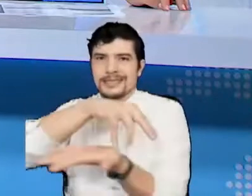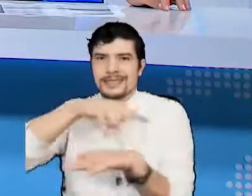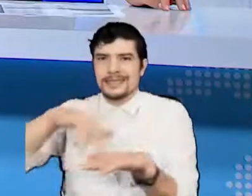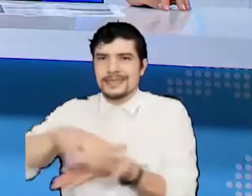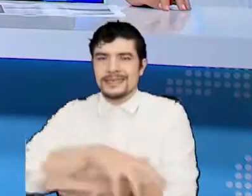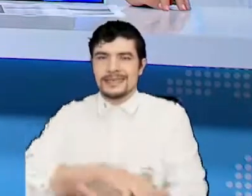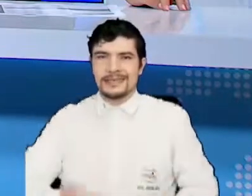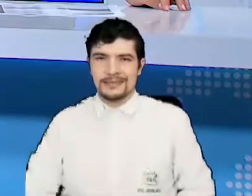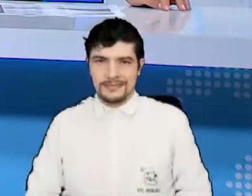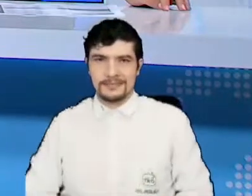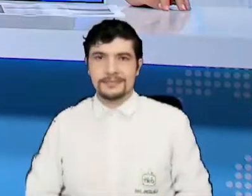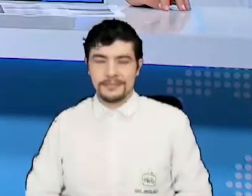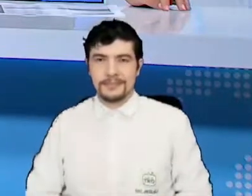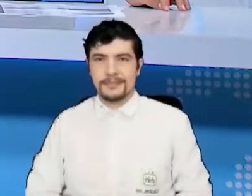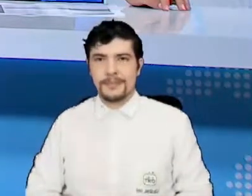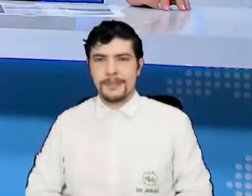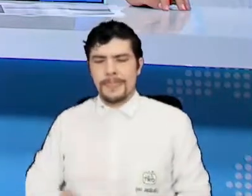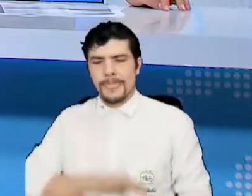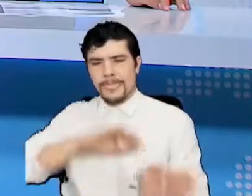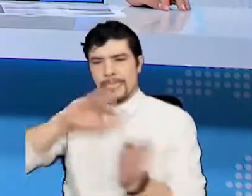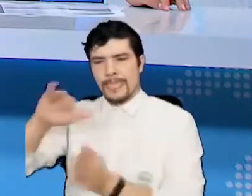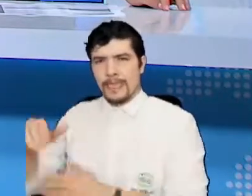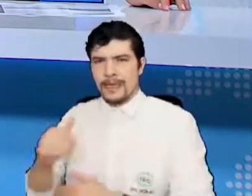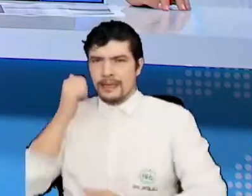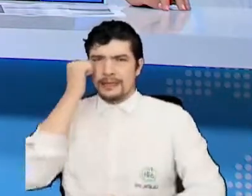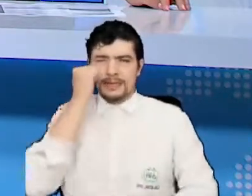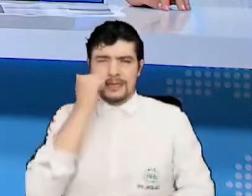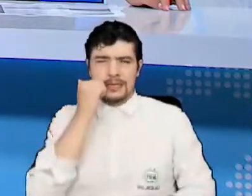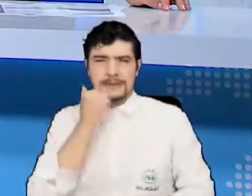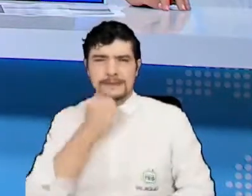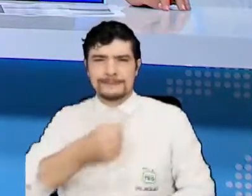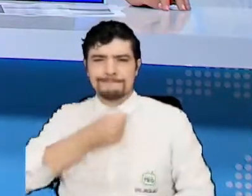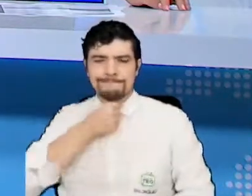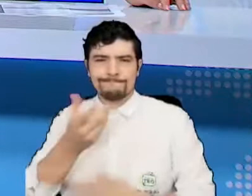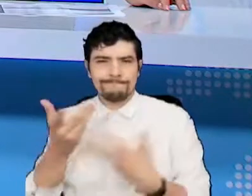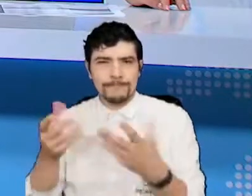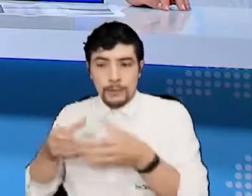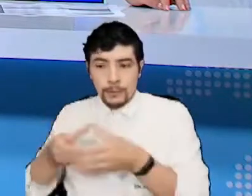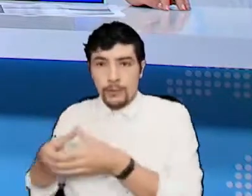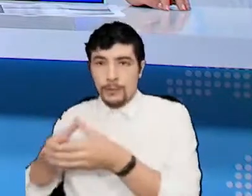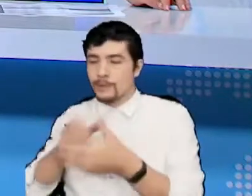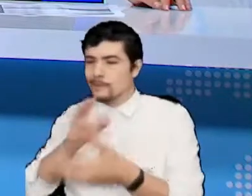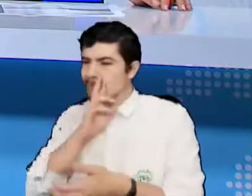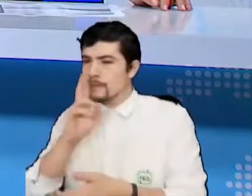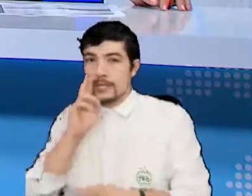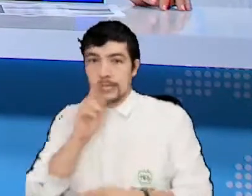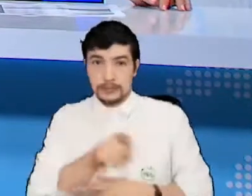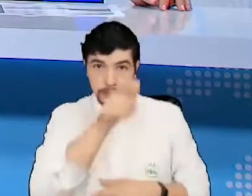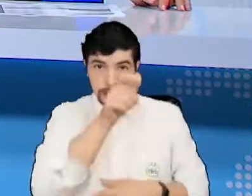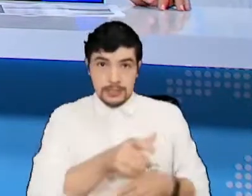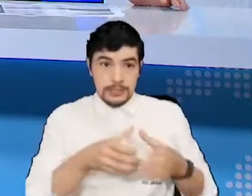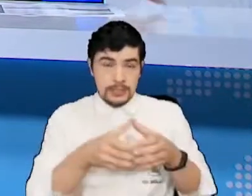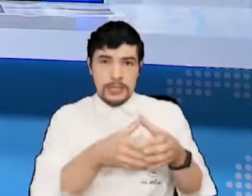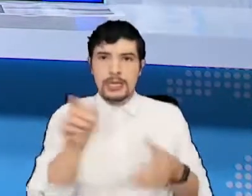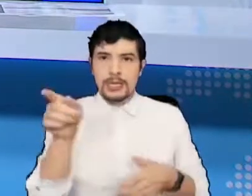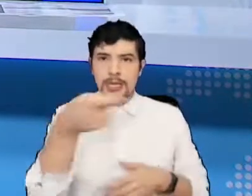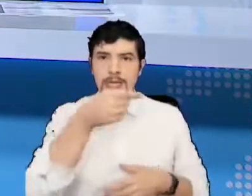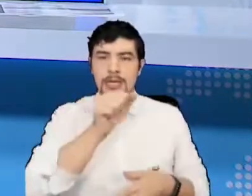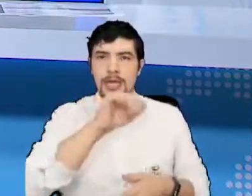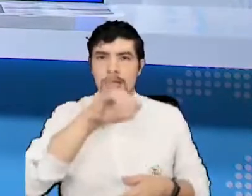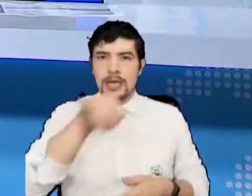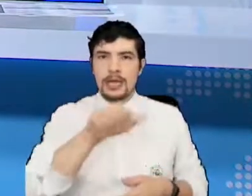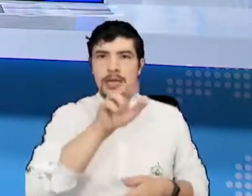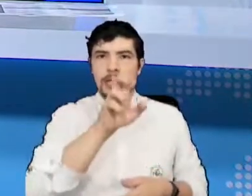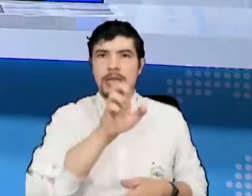Y hay una triste noticia para el gremio gastronómico en Santander. El reconocido restaurante El Garaje cerró uno de sus locales. Sin